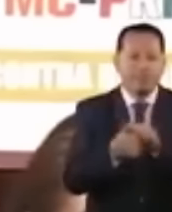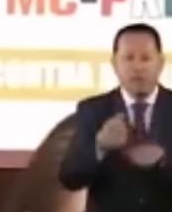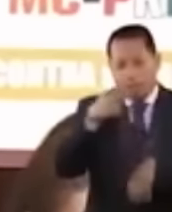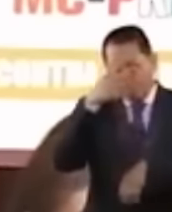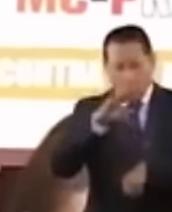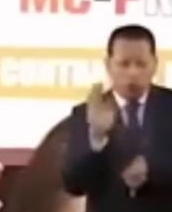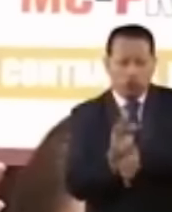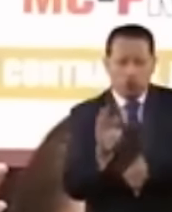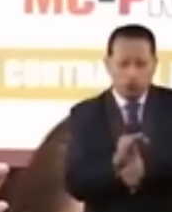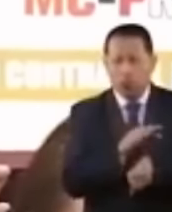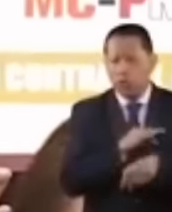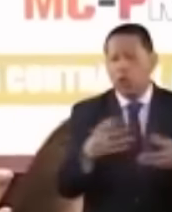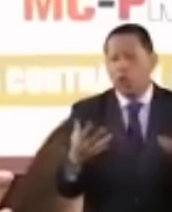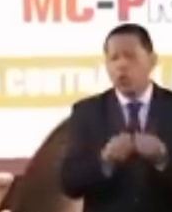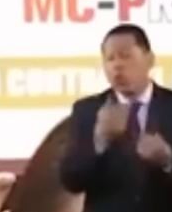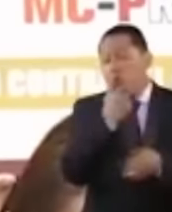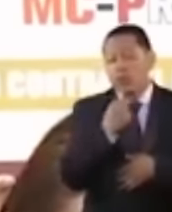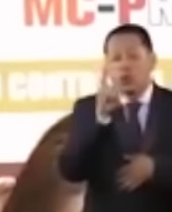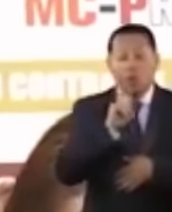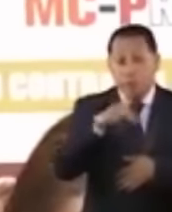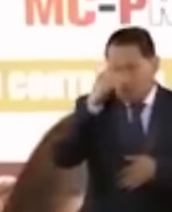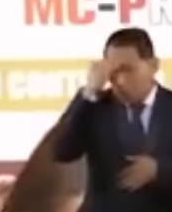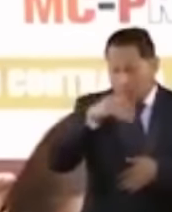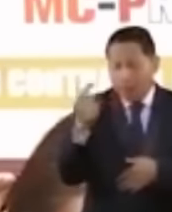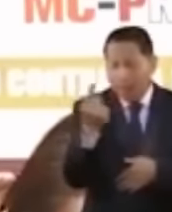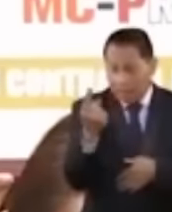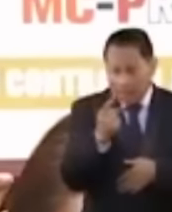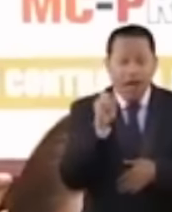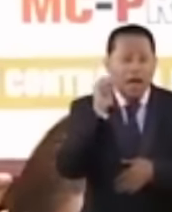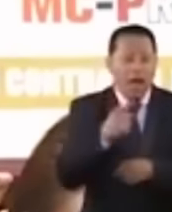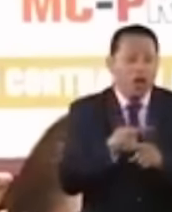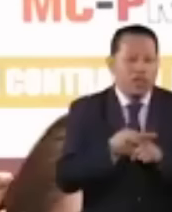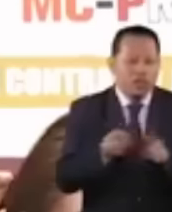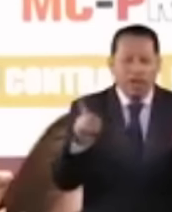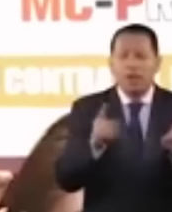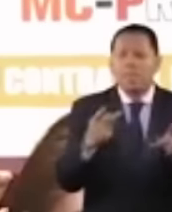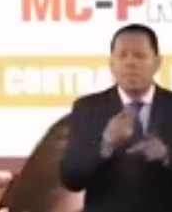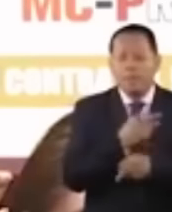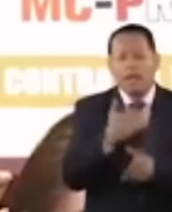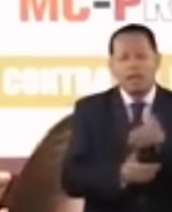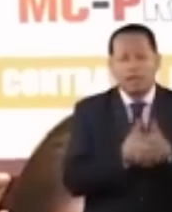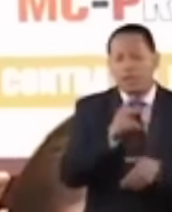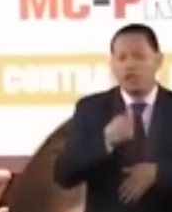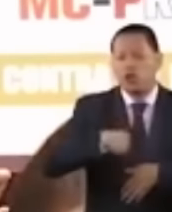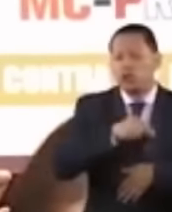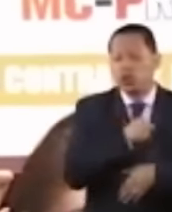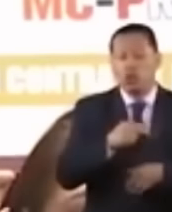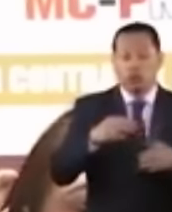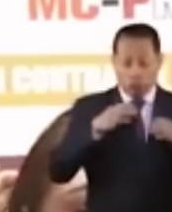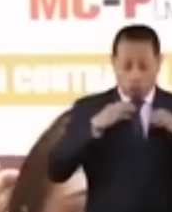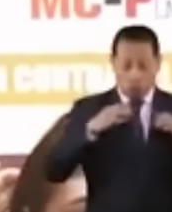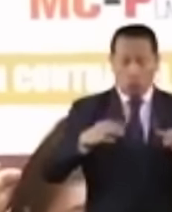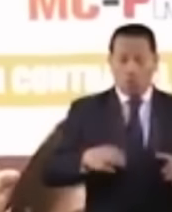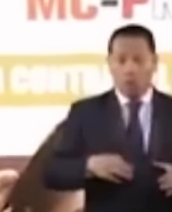al lado de los hombres y mujeres. Pero ¿saben qué? Algo muy diferente está pasando. Ya no vamos a hacer de nuestro cuerpo